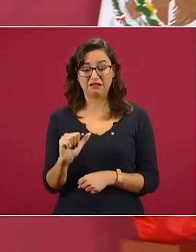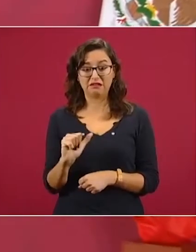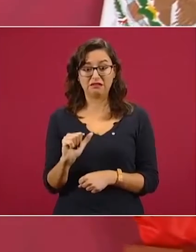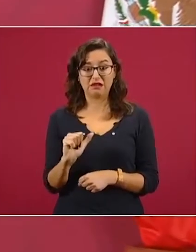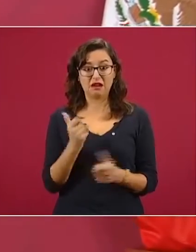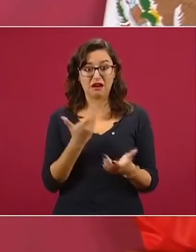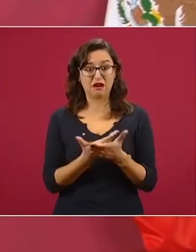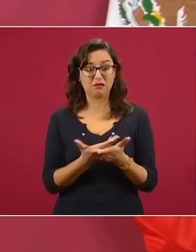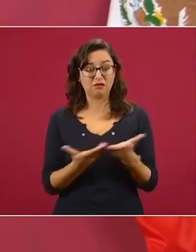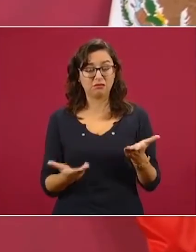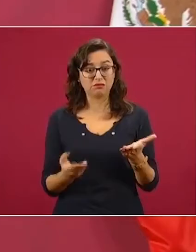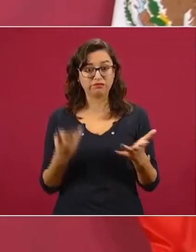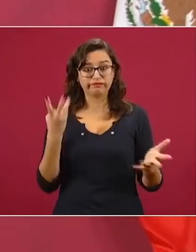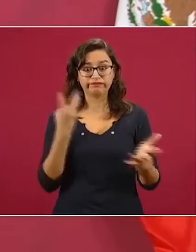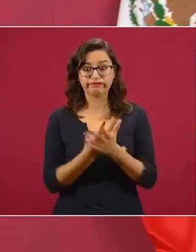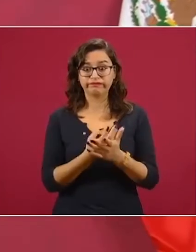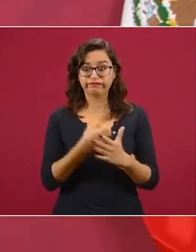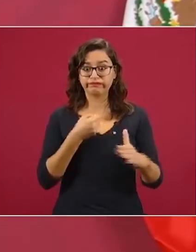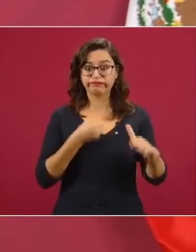se ha detenido